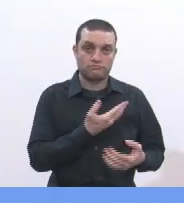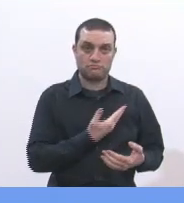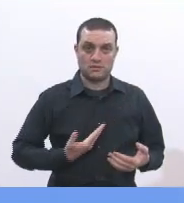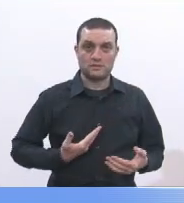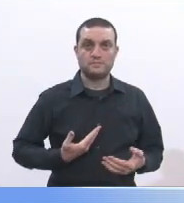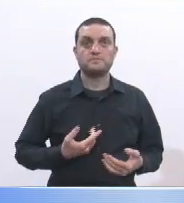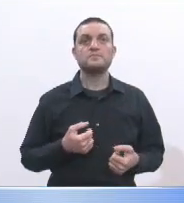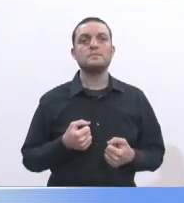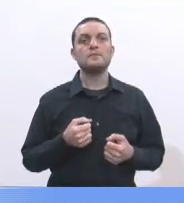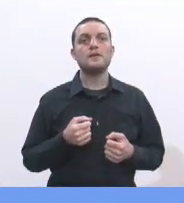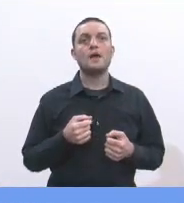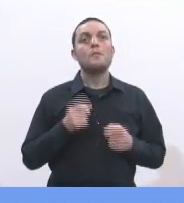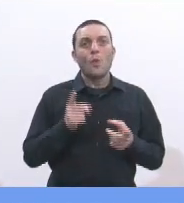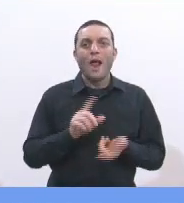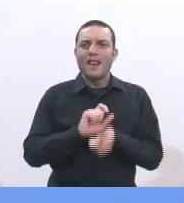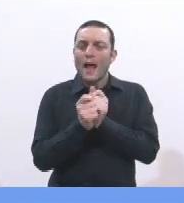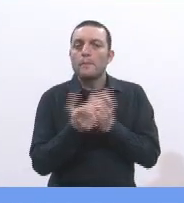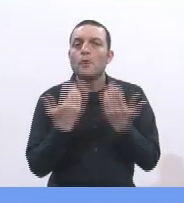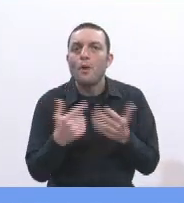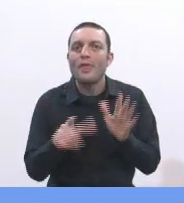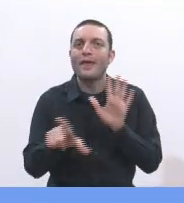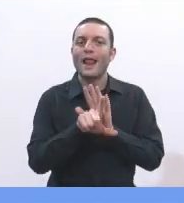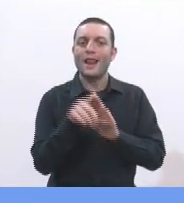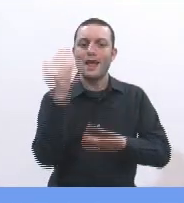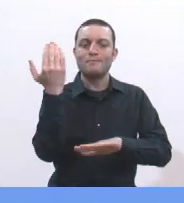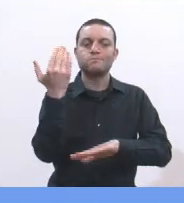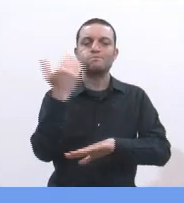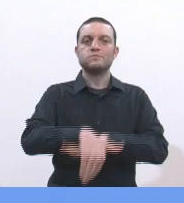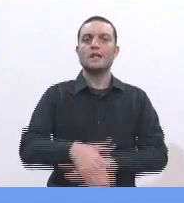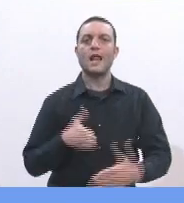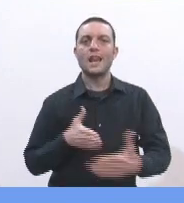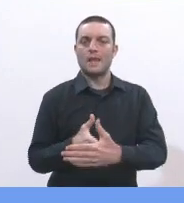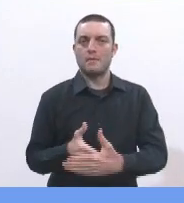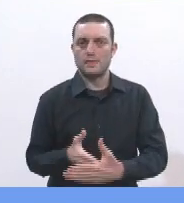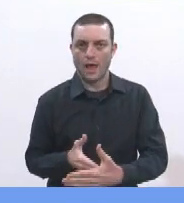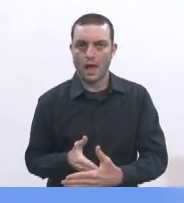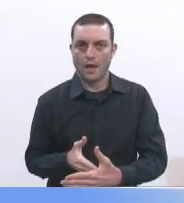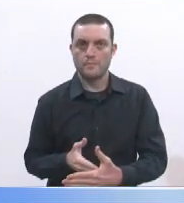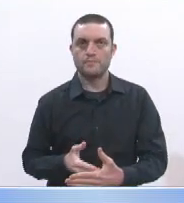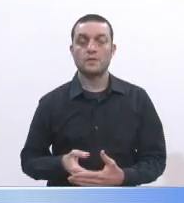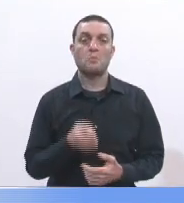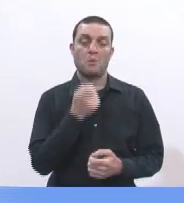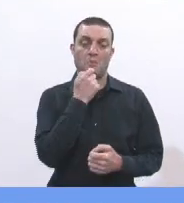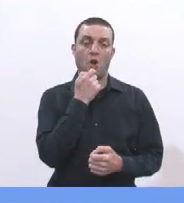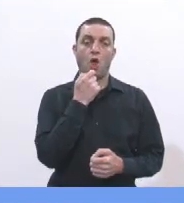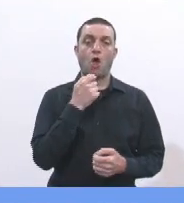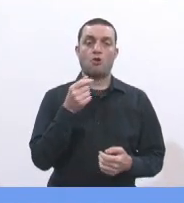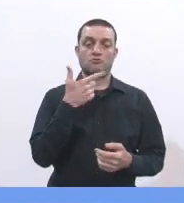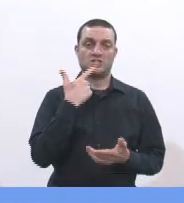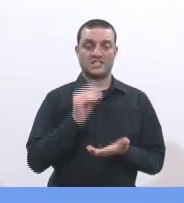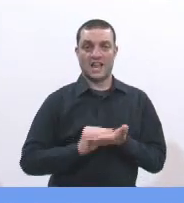vivieron el tamaño de la empresa uno podría entender como decía el señor clos